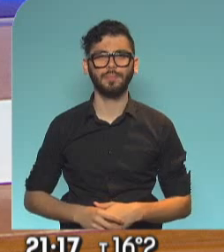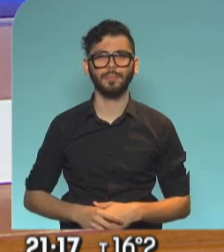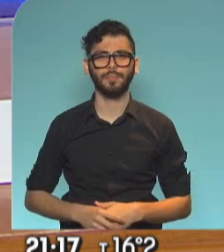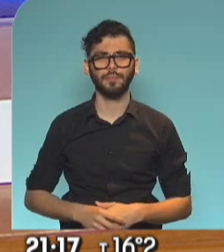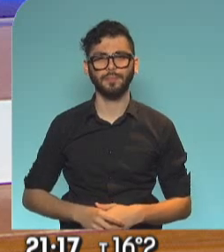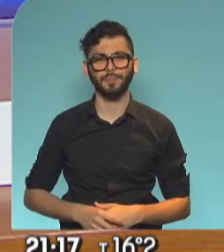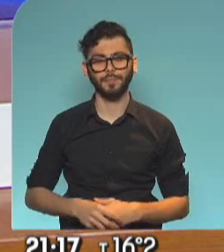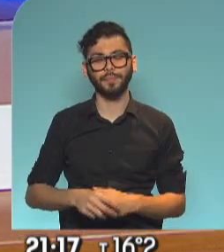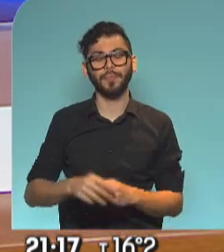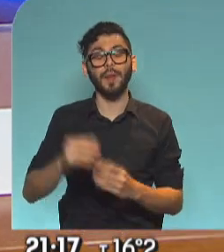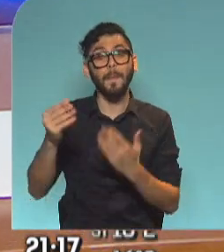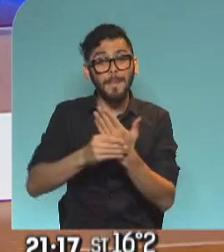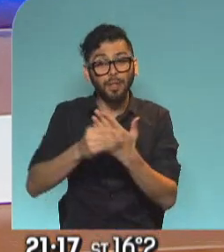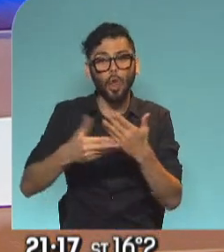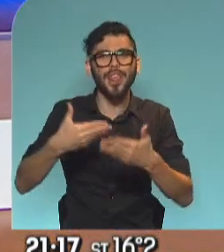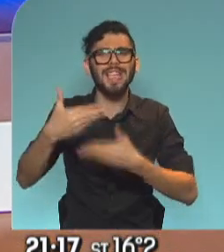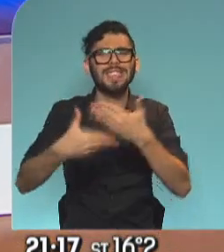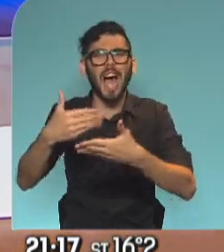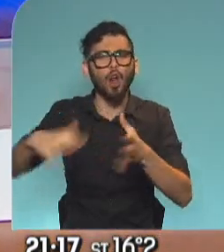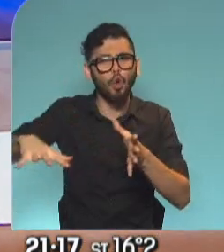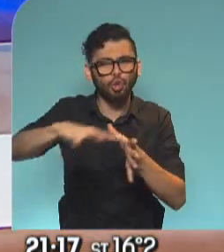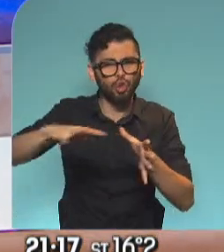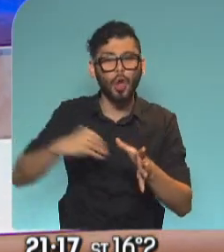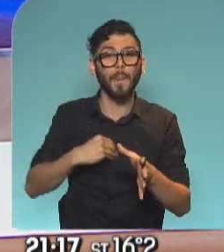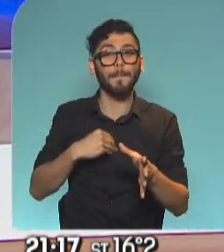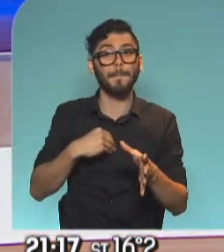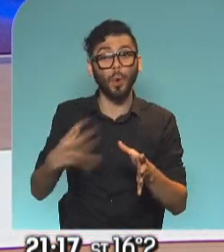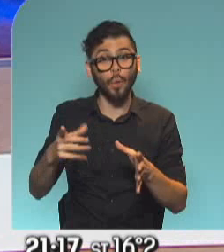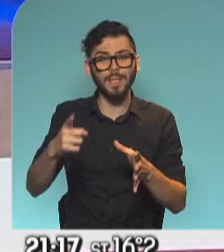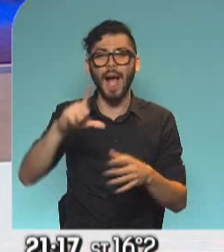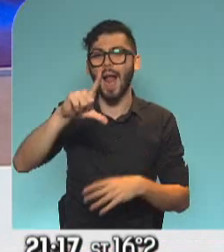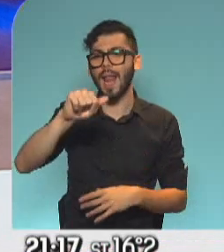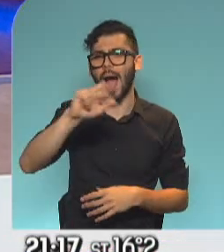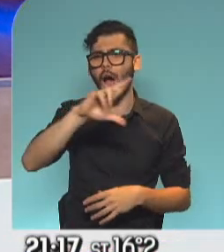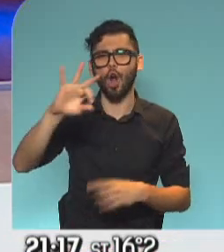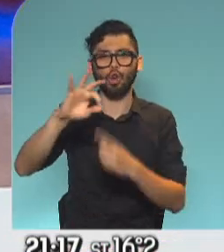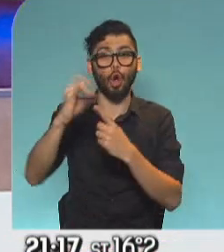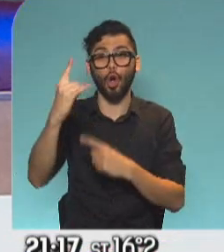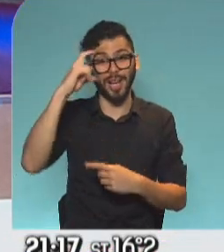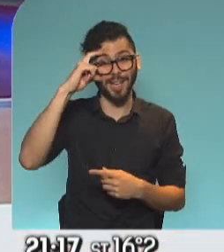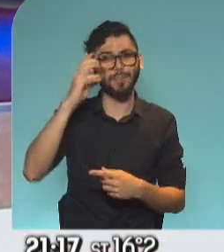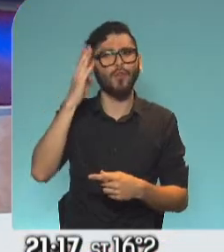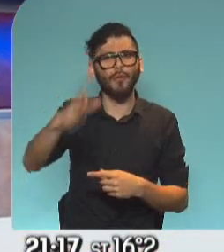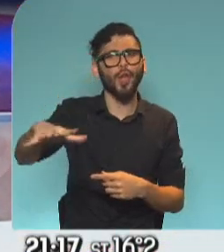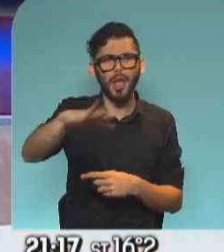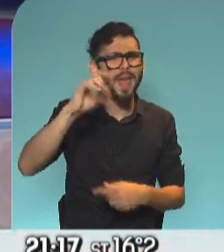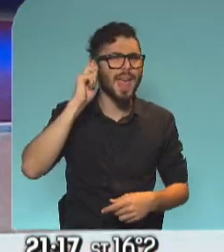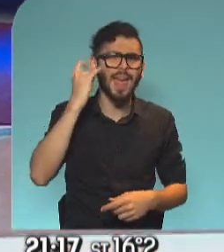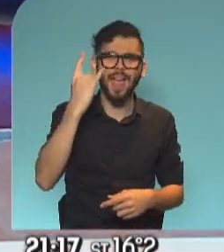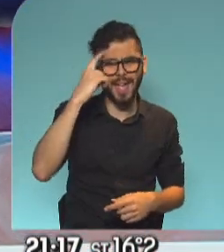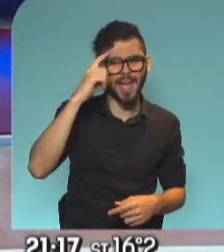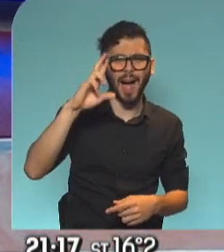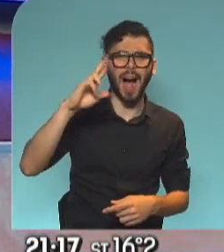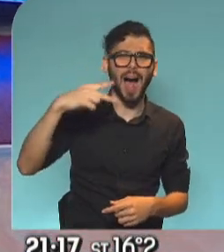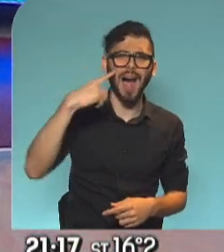El ministro de Desarrollo de la Comunidad de la Provincia de Buenos Aires, Andrés Larroque, recorrió las tierras tomadas de Guernica. La situación la definió